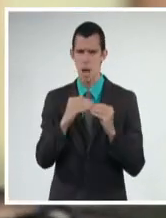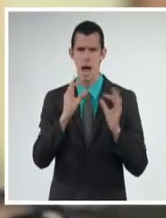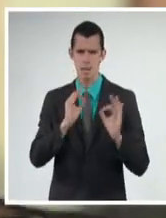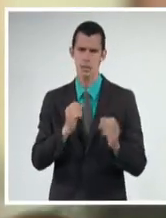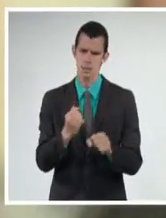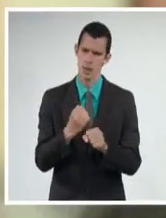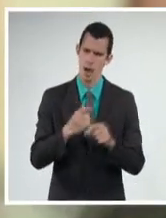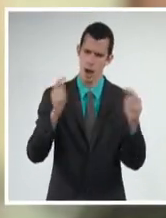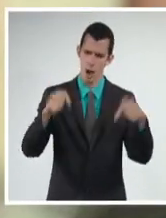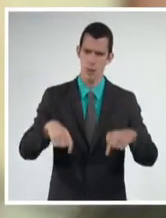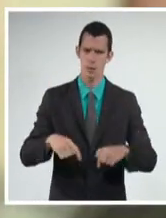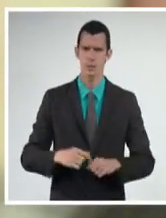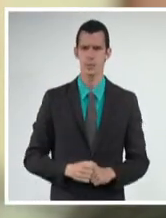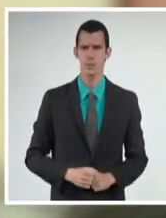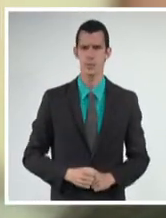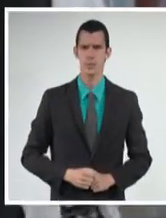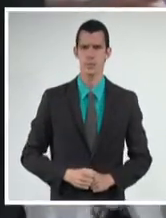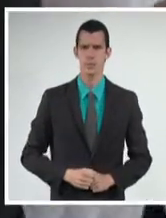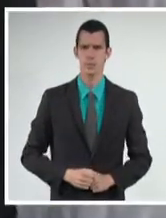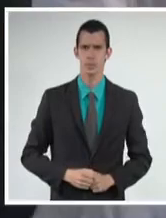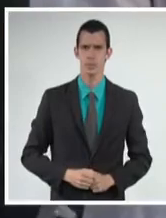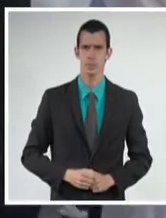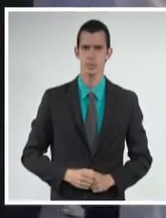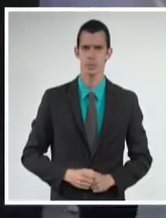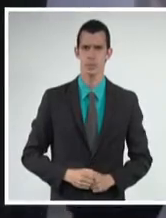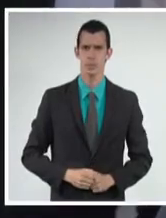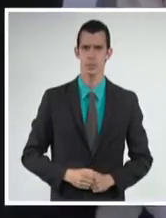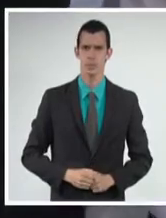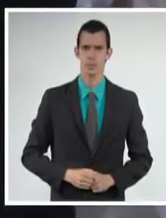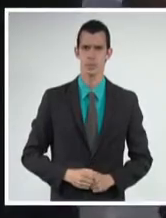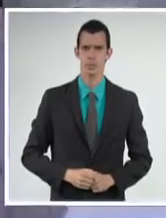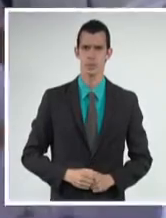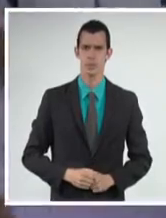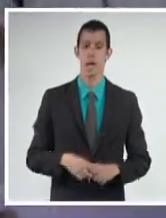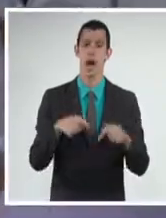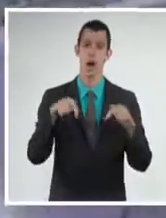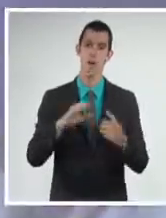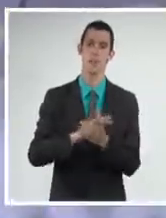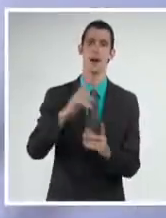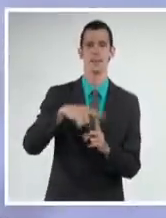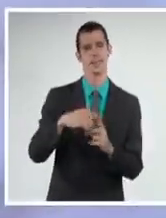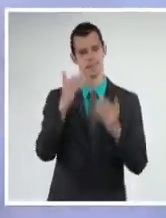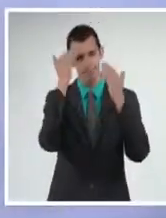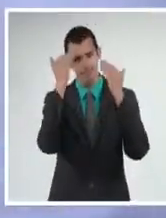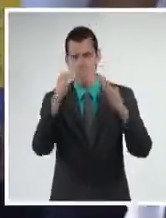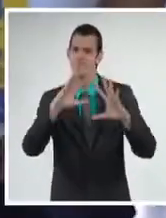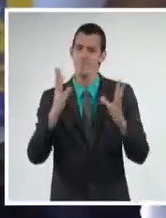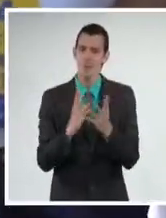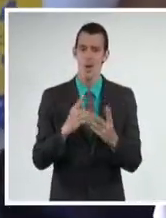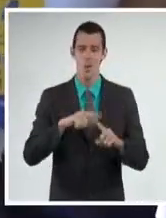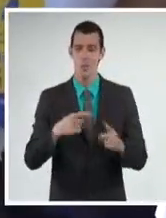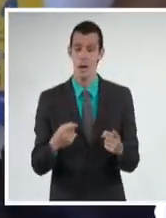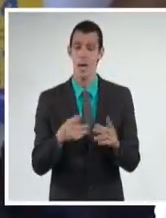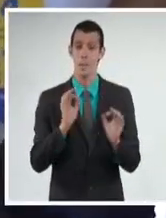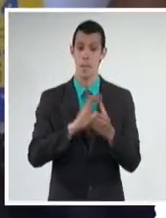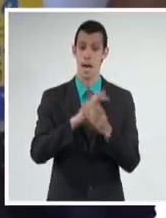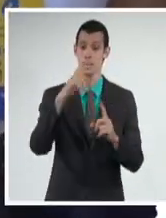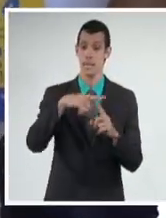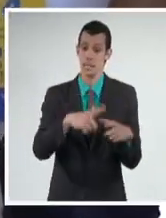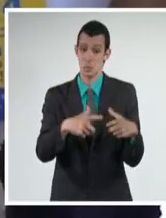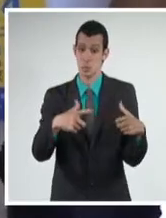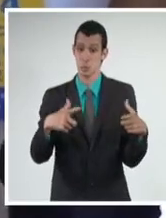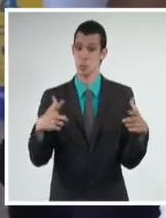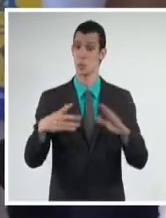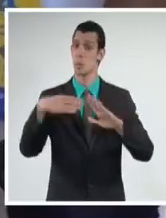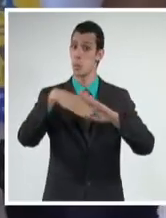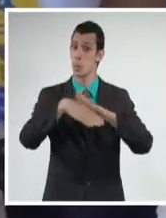ponen cara a la epidemia. Reciben ahora el agradecimiento de los matanceros, impulso para continuar la batalla y